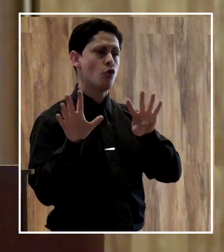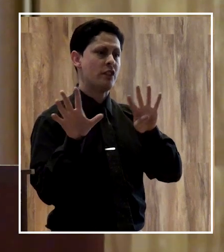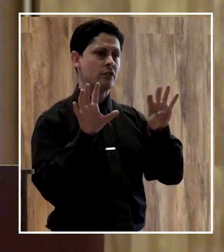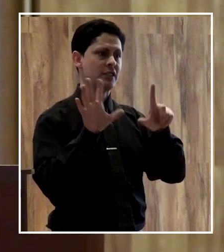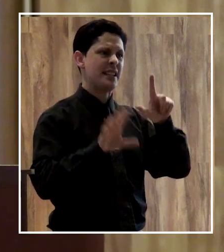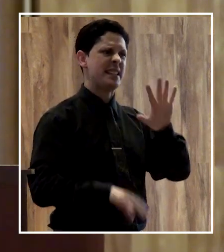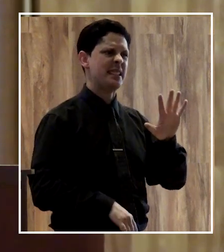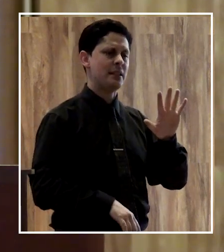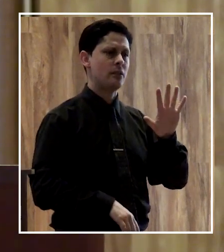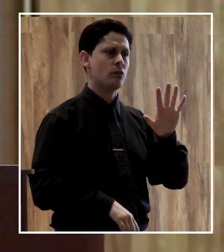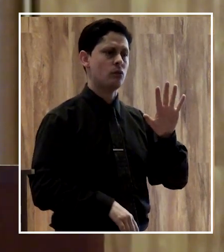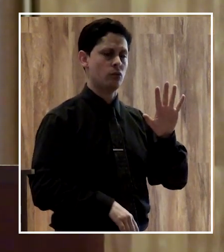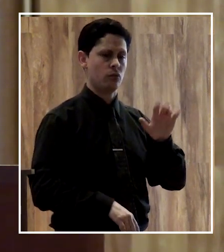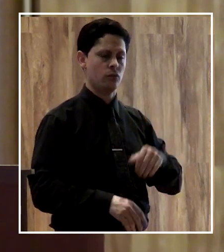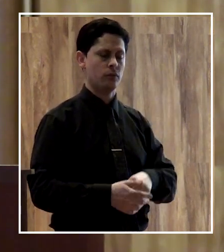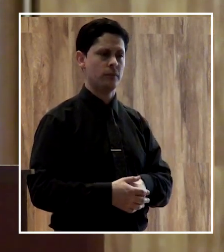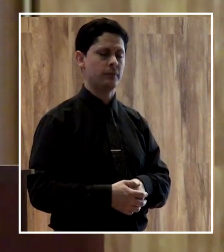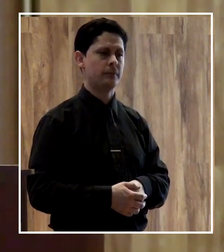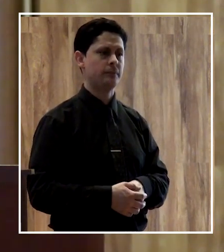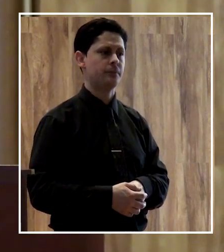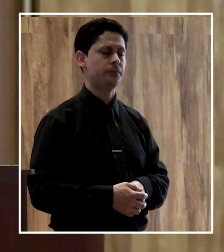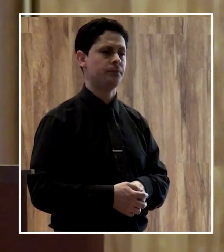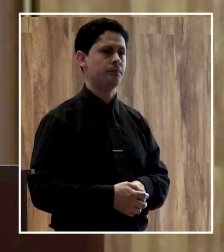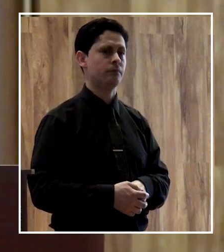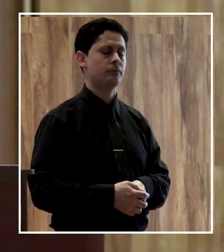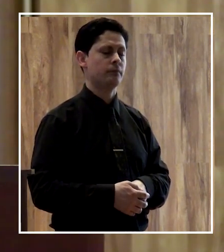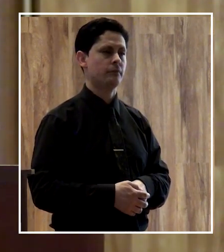en 1975